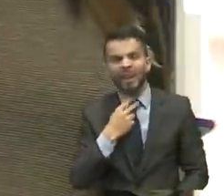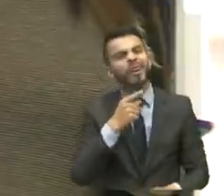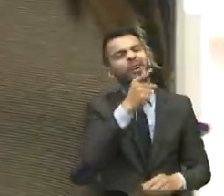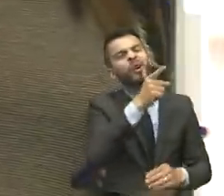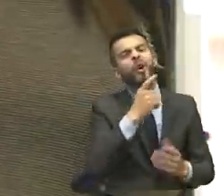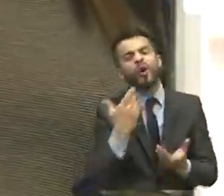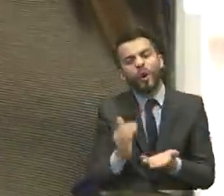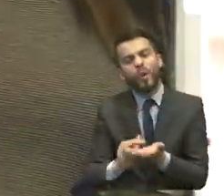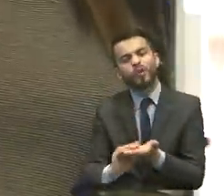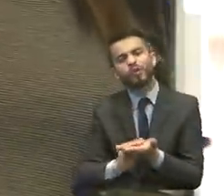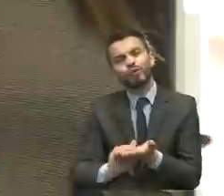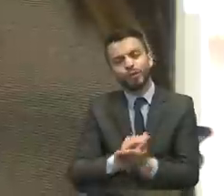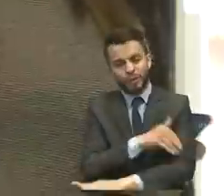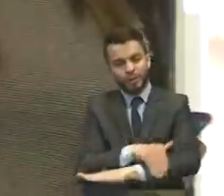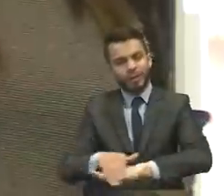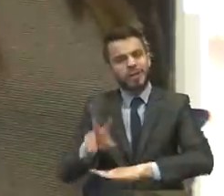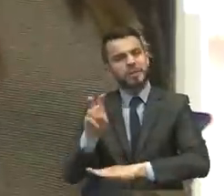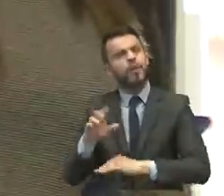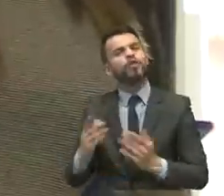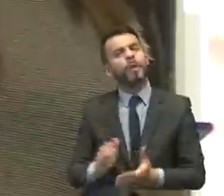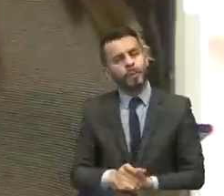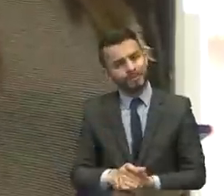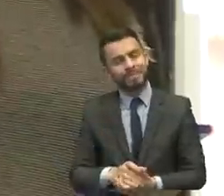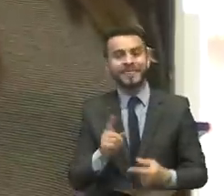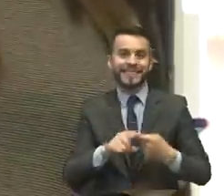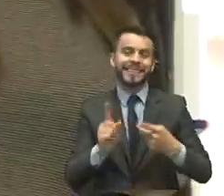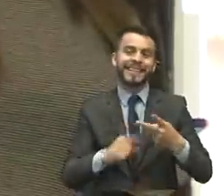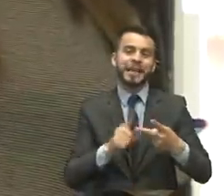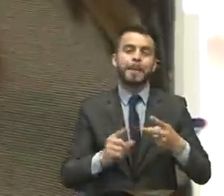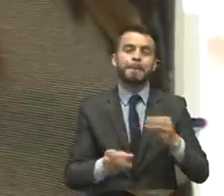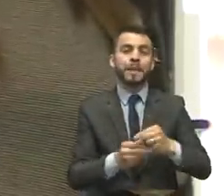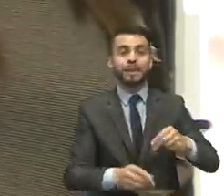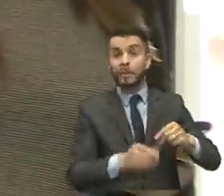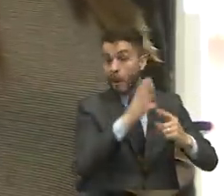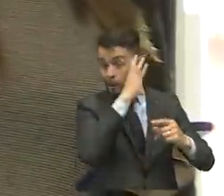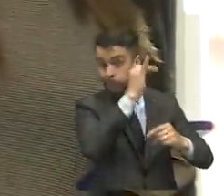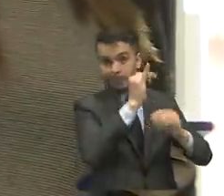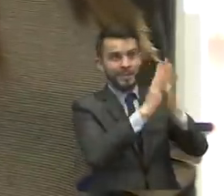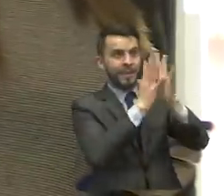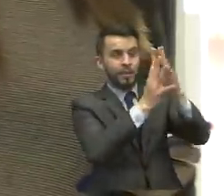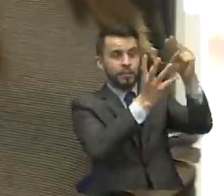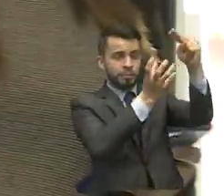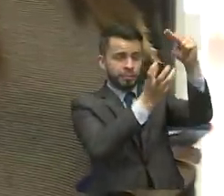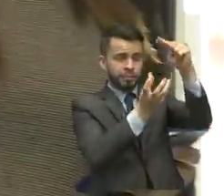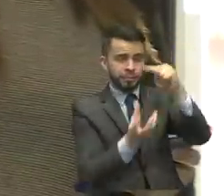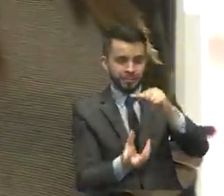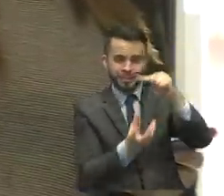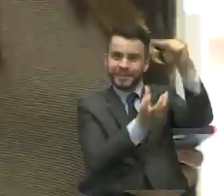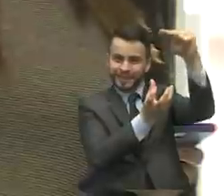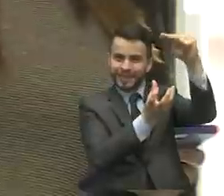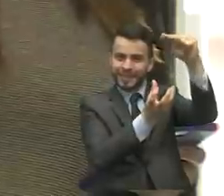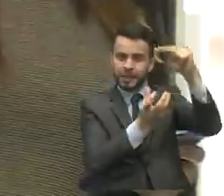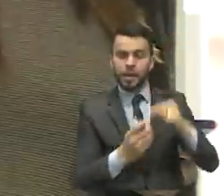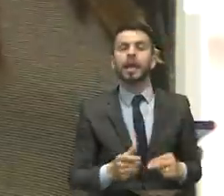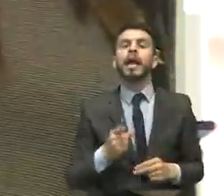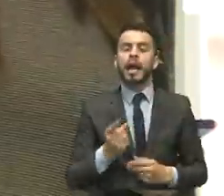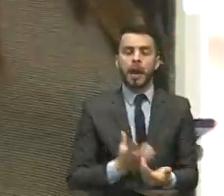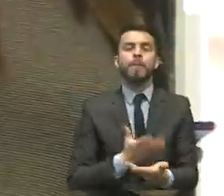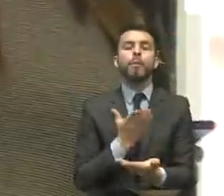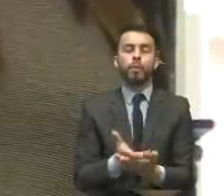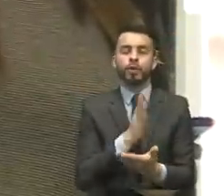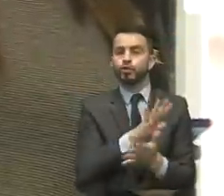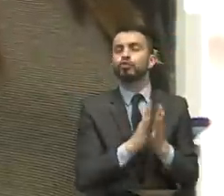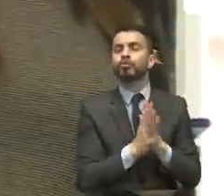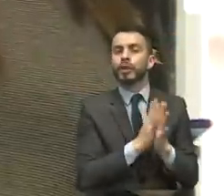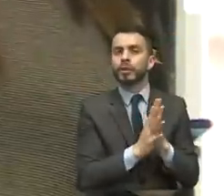construcción del tramo? Y otra pregunta tiene que ver con el cable. Se propuso directamente este cable para el centro.